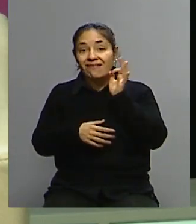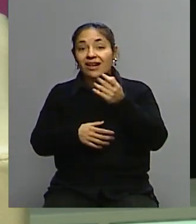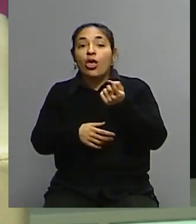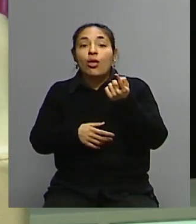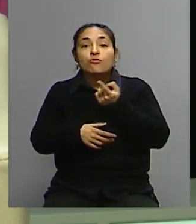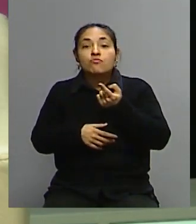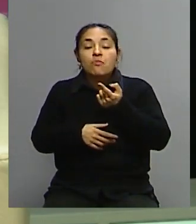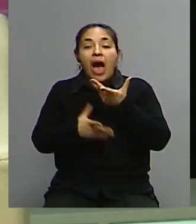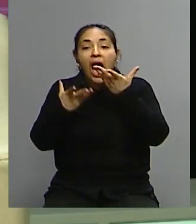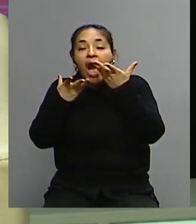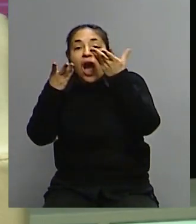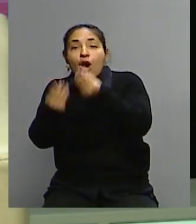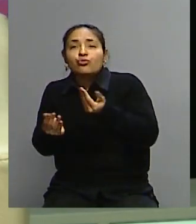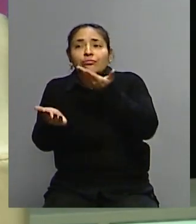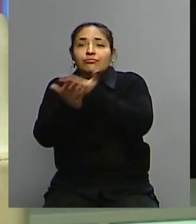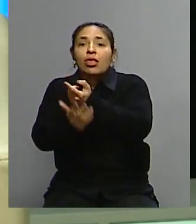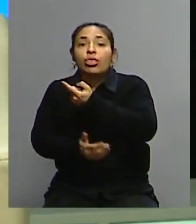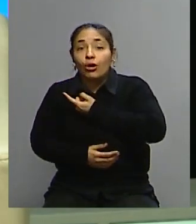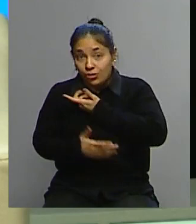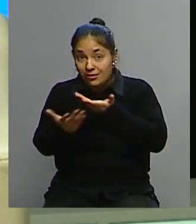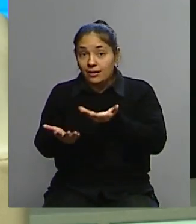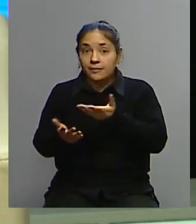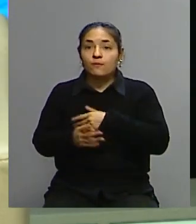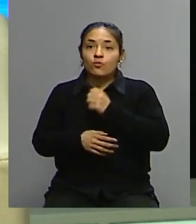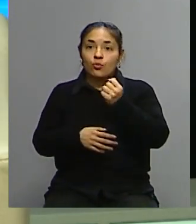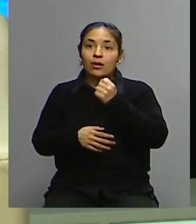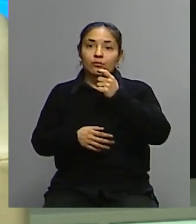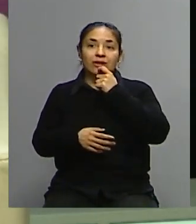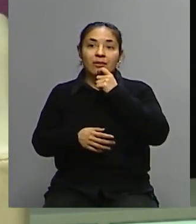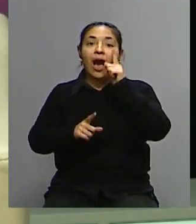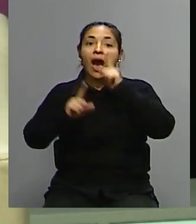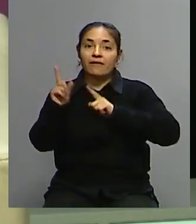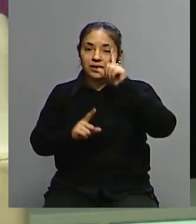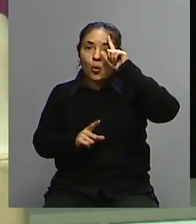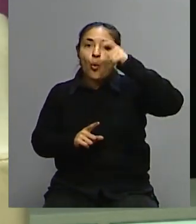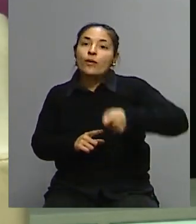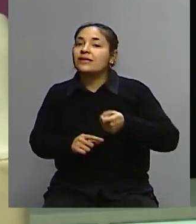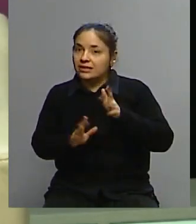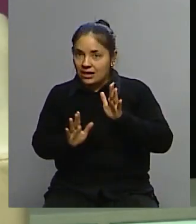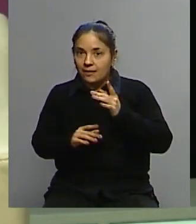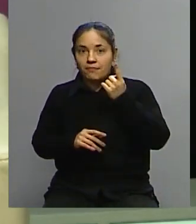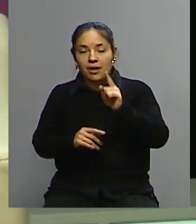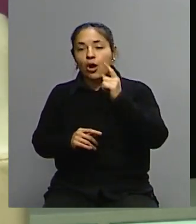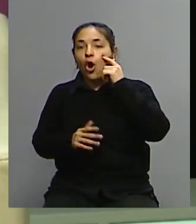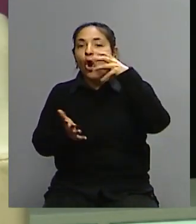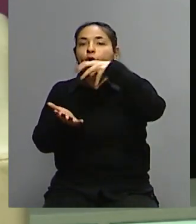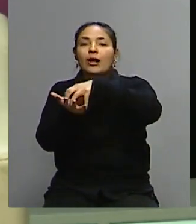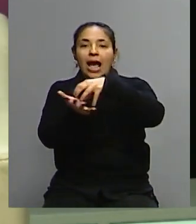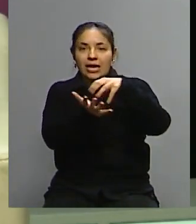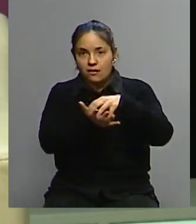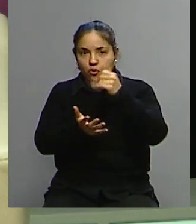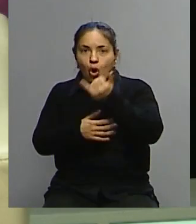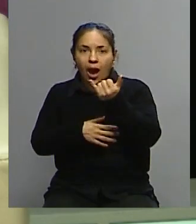ya obligan a hacer una intervención judicial, pero hay muchísimos organismos. La Dirección de Atención a